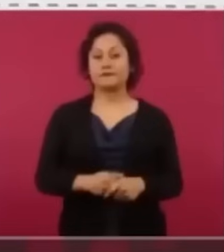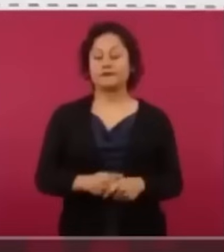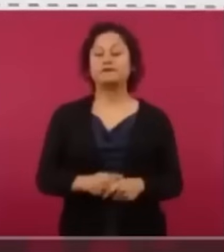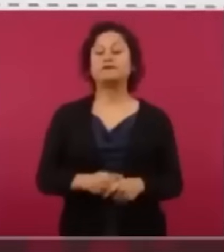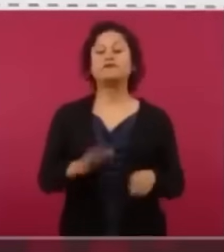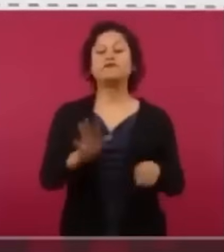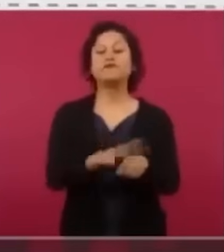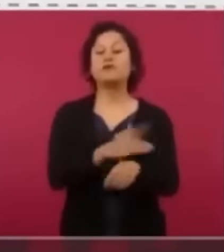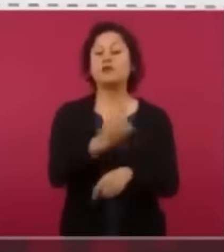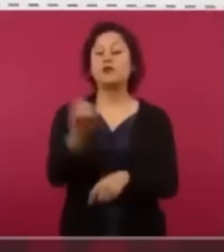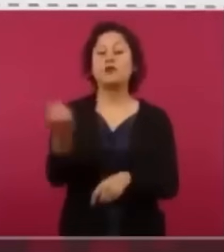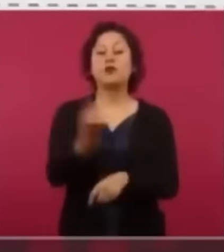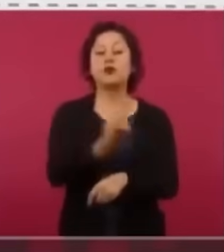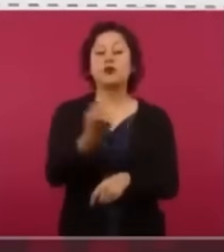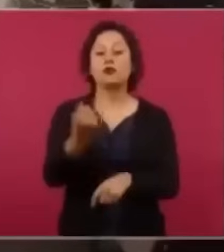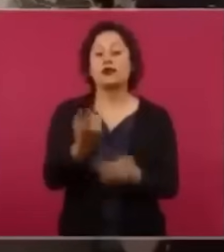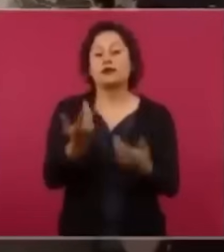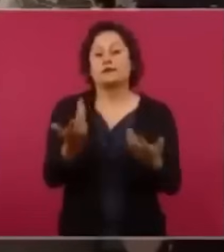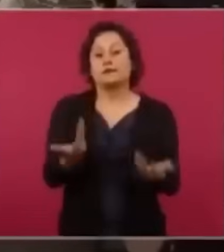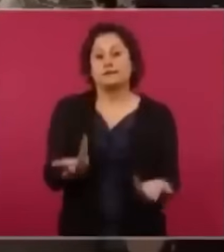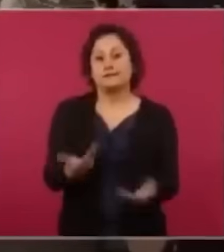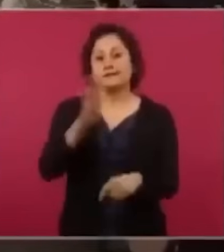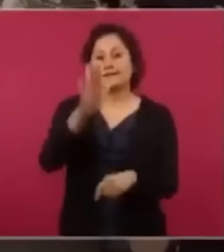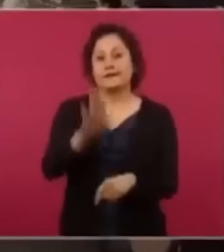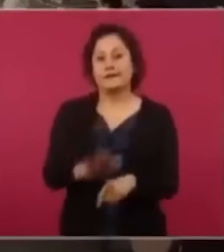resulta que hacen acuerdo con un grupo